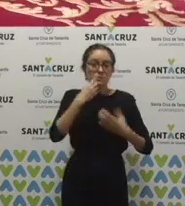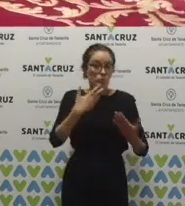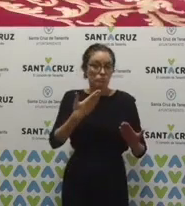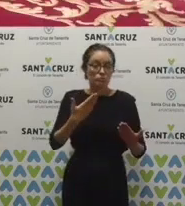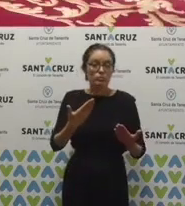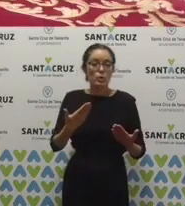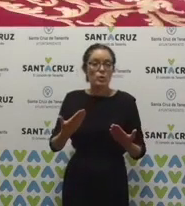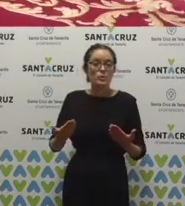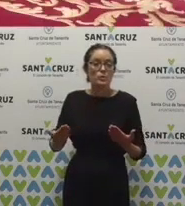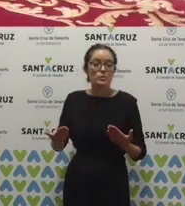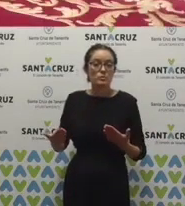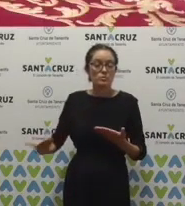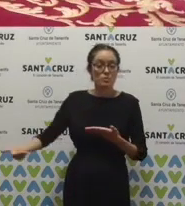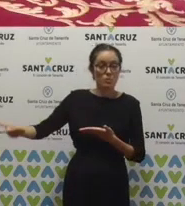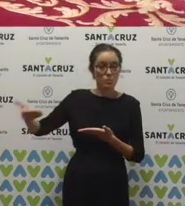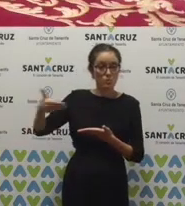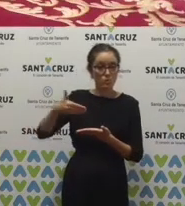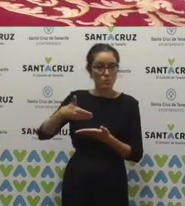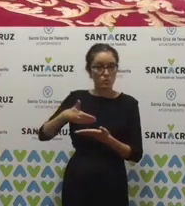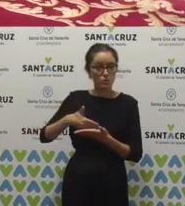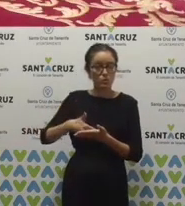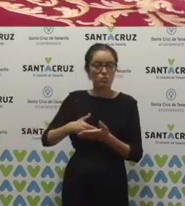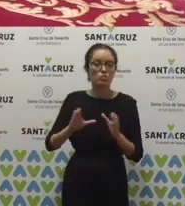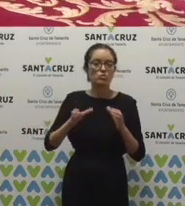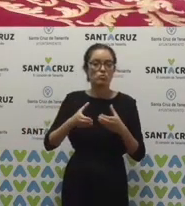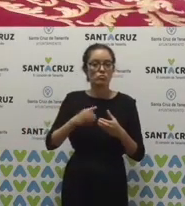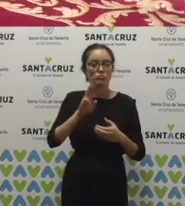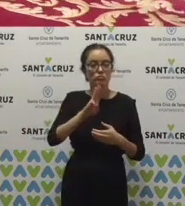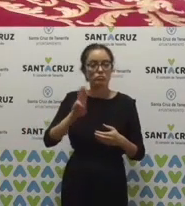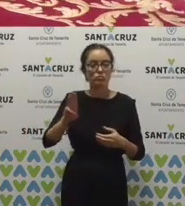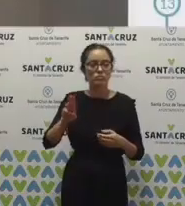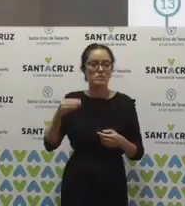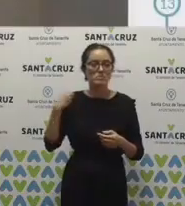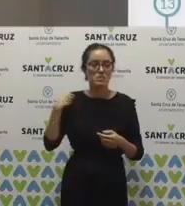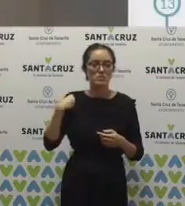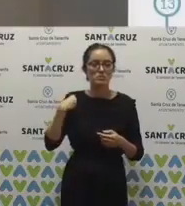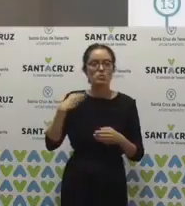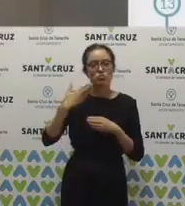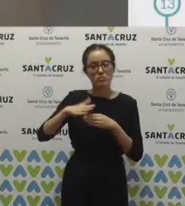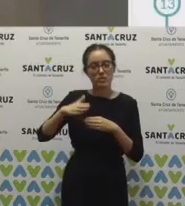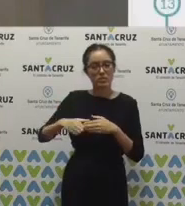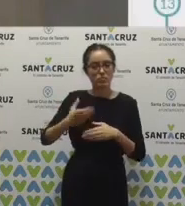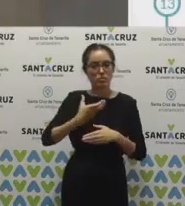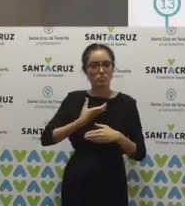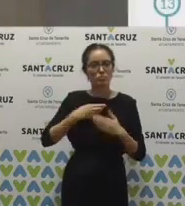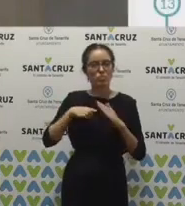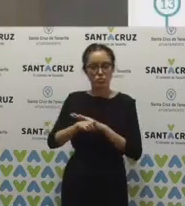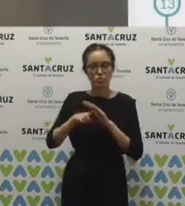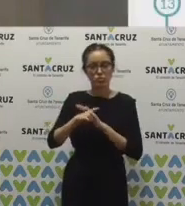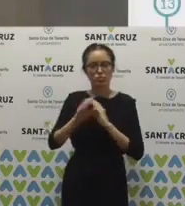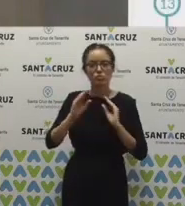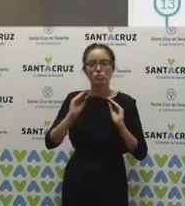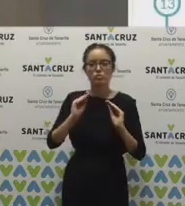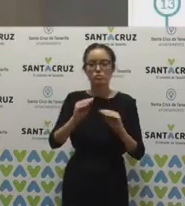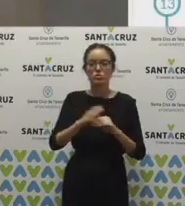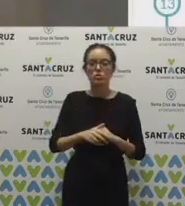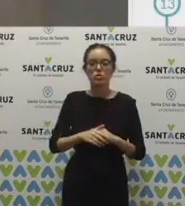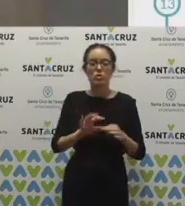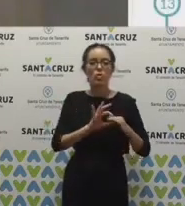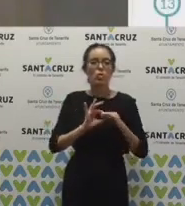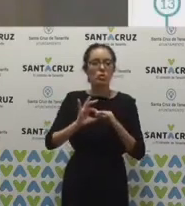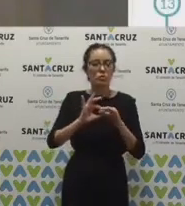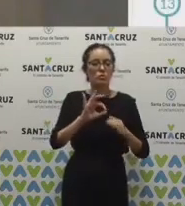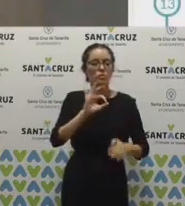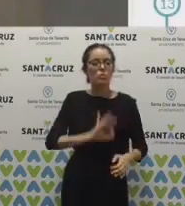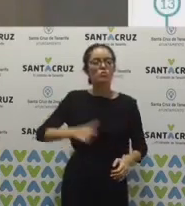del grupo municipal 'popular' para la gestión del superávit del ayuntamiento unidas podemos votar en